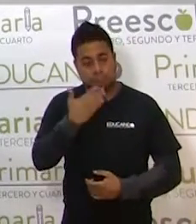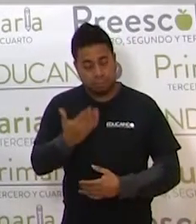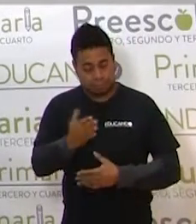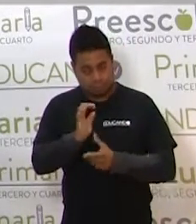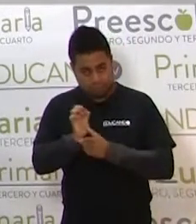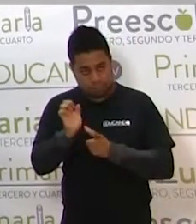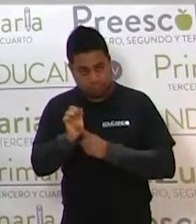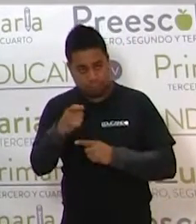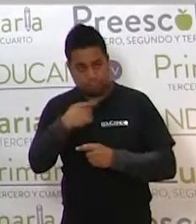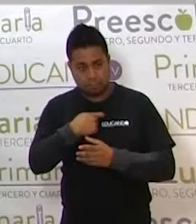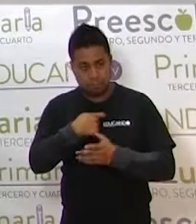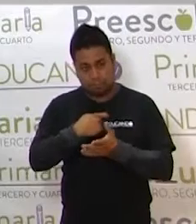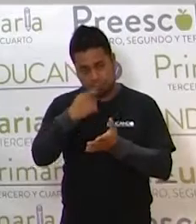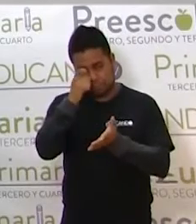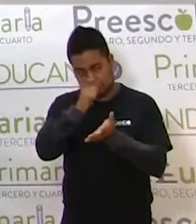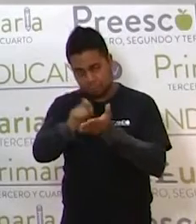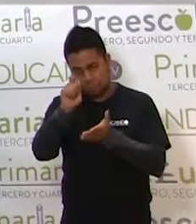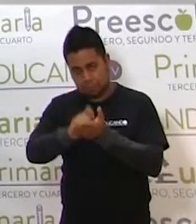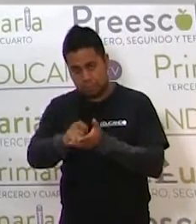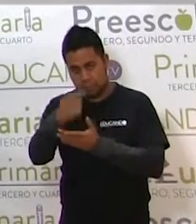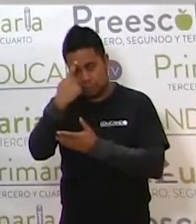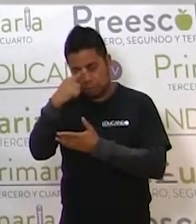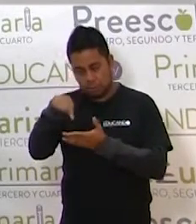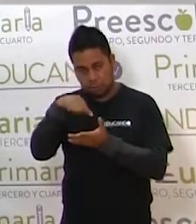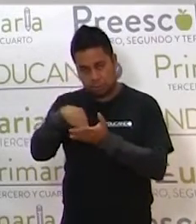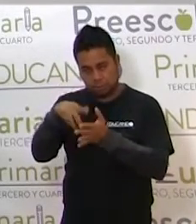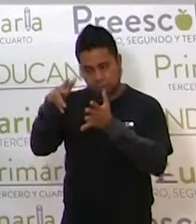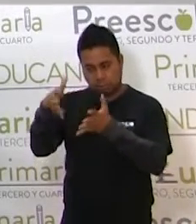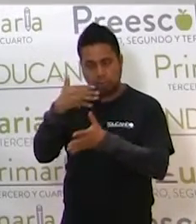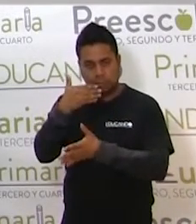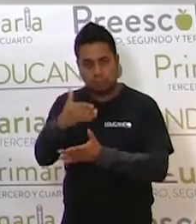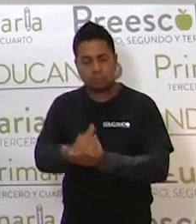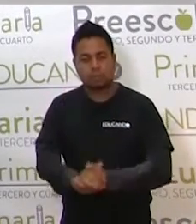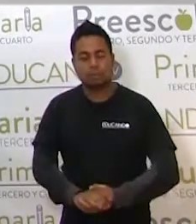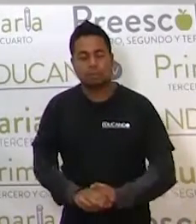la vamos a poner en el lugar que córdoba